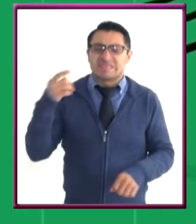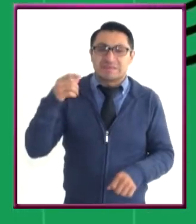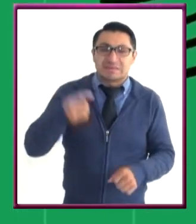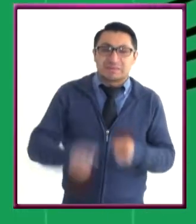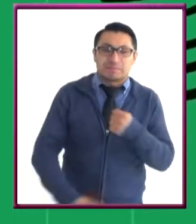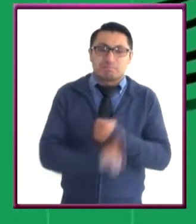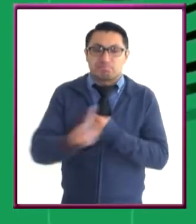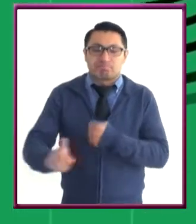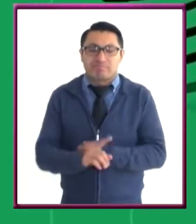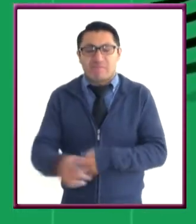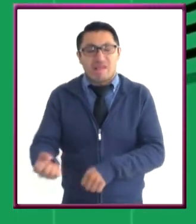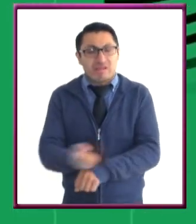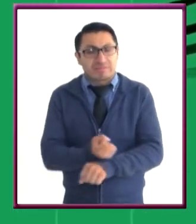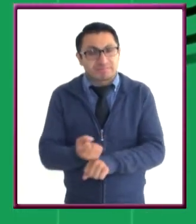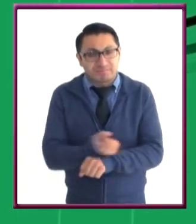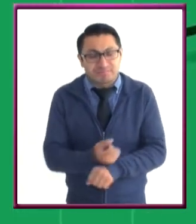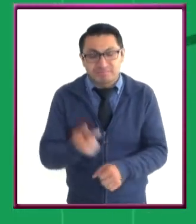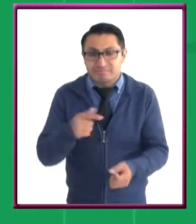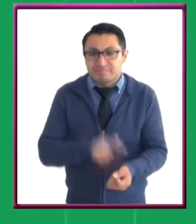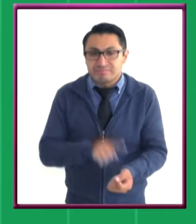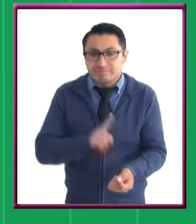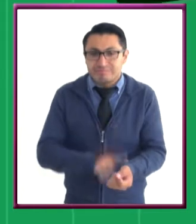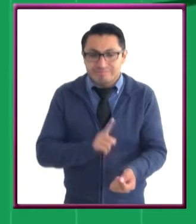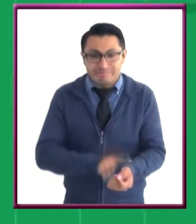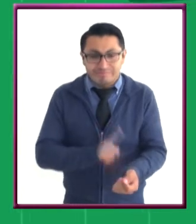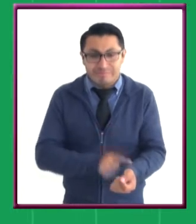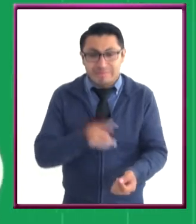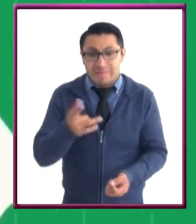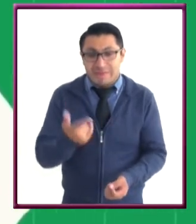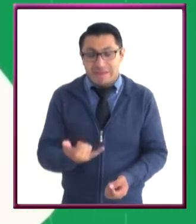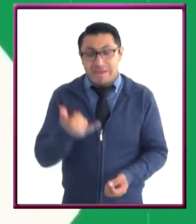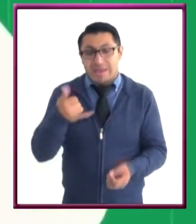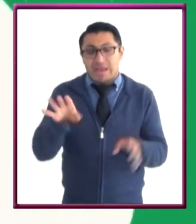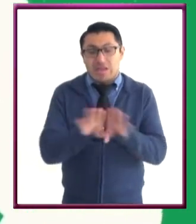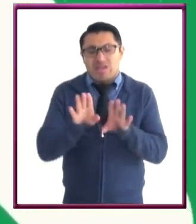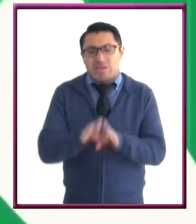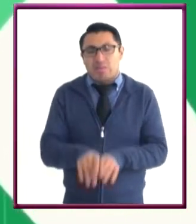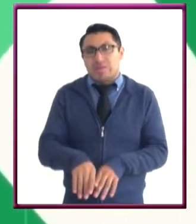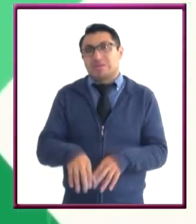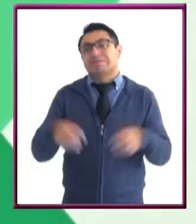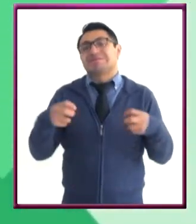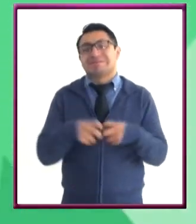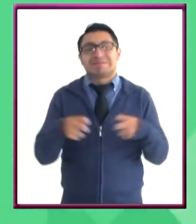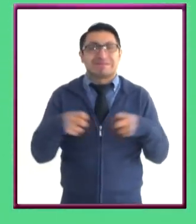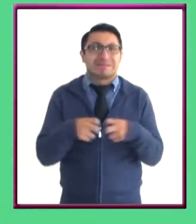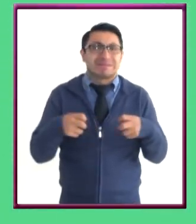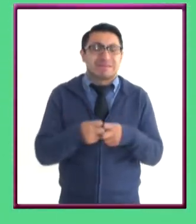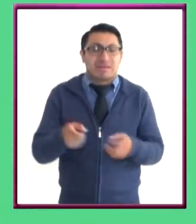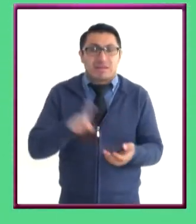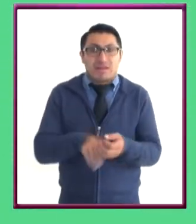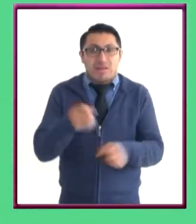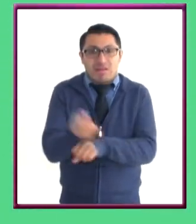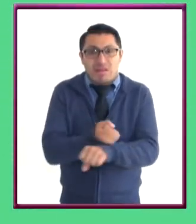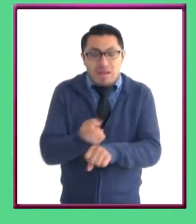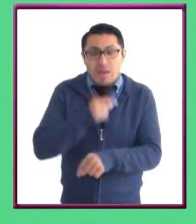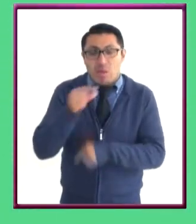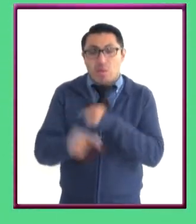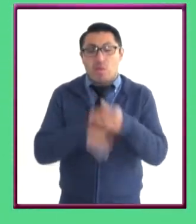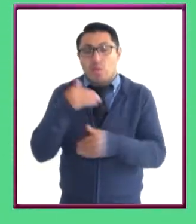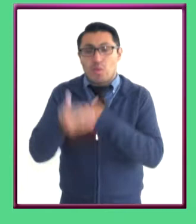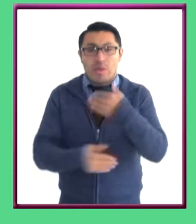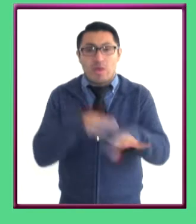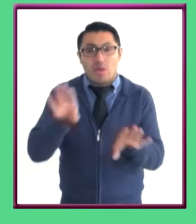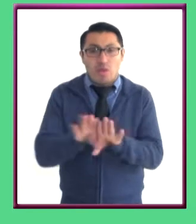arterial, en el pulso y liberar hormonas de estrés en la sangre, que con el tiempo puede